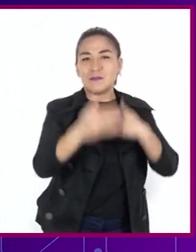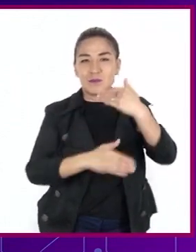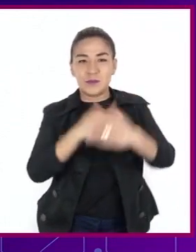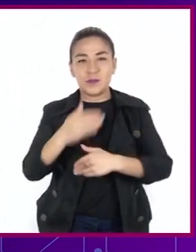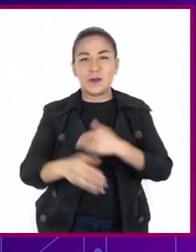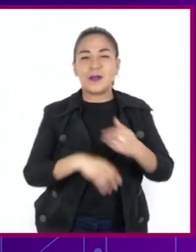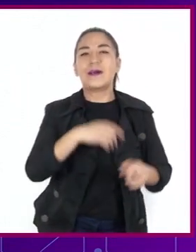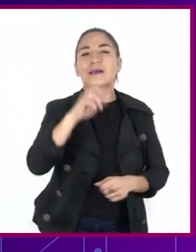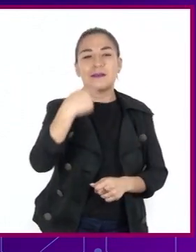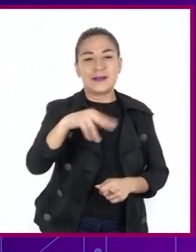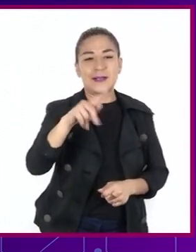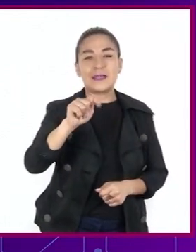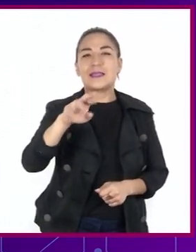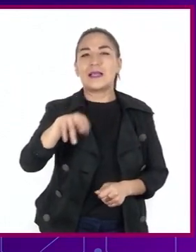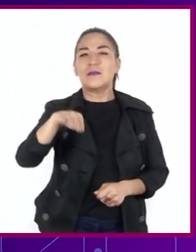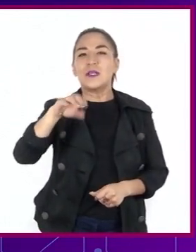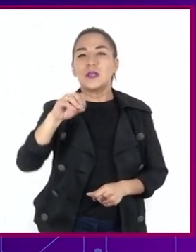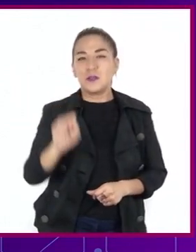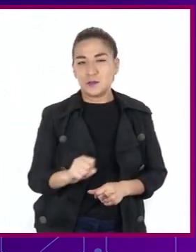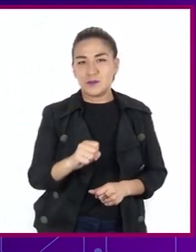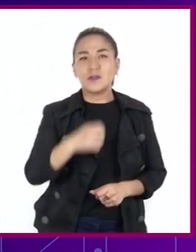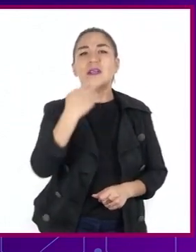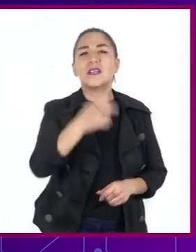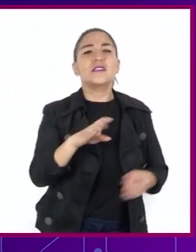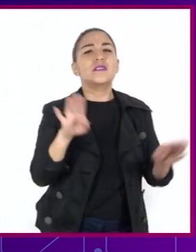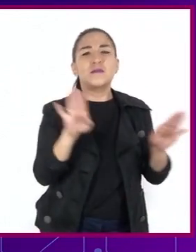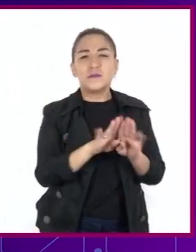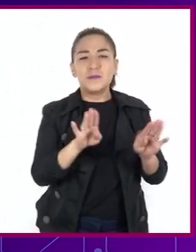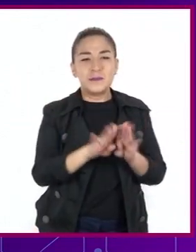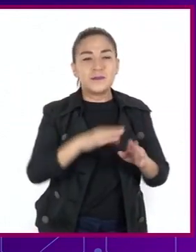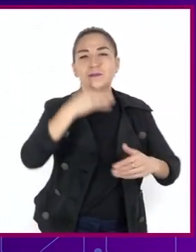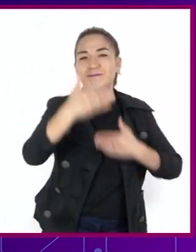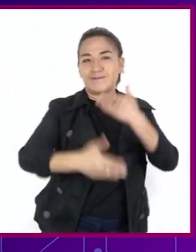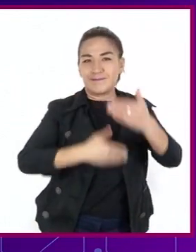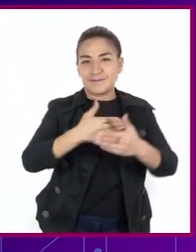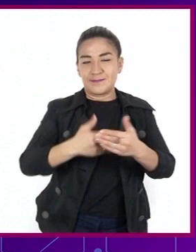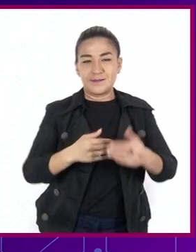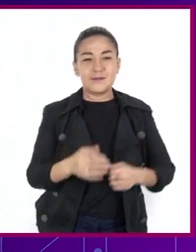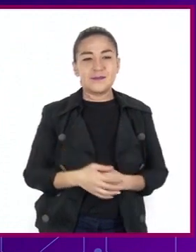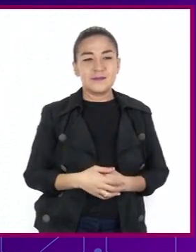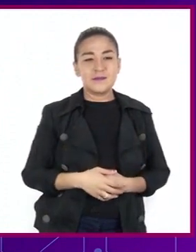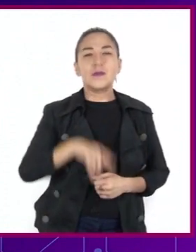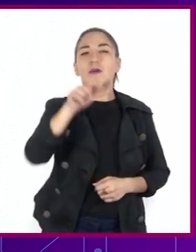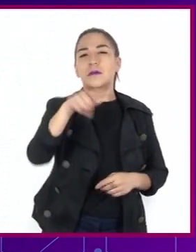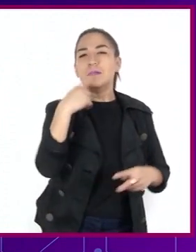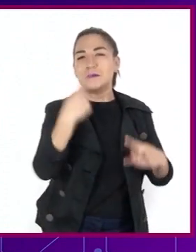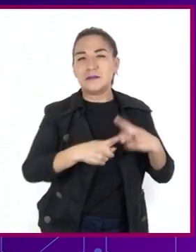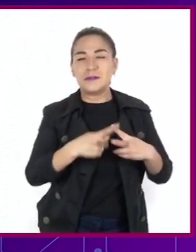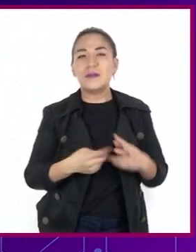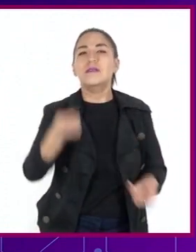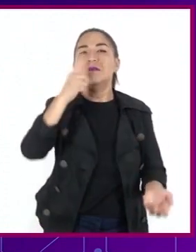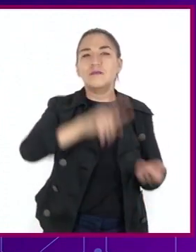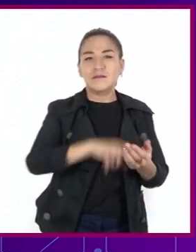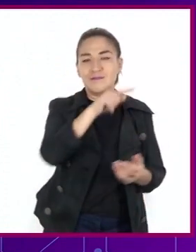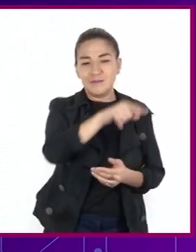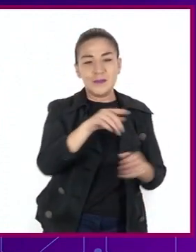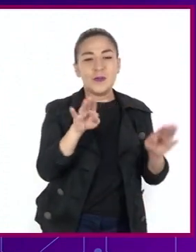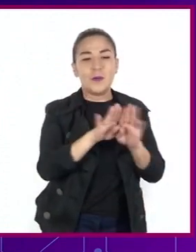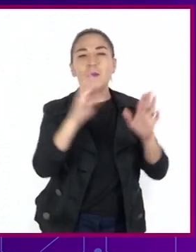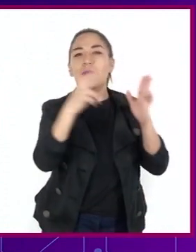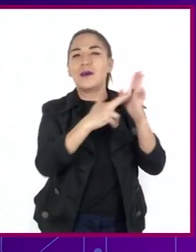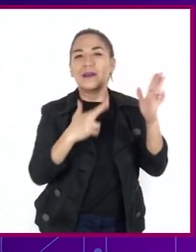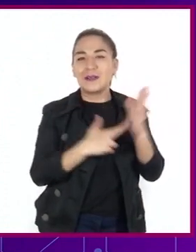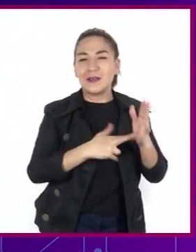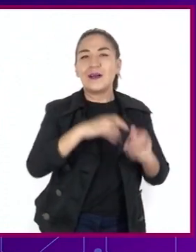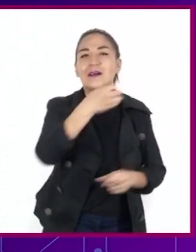se llaman términos. Los términos constituyen una sucesión. Pueden calcularse a través de una regla o patrón